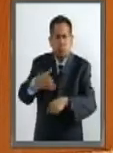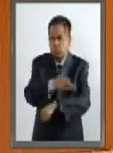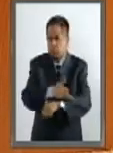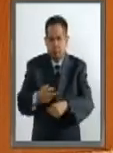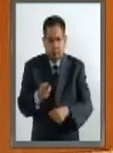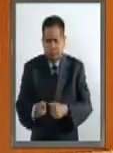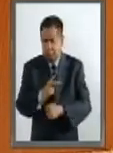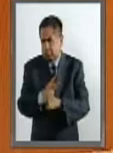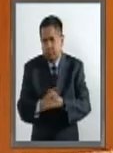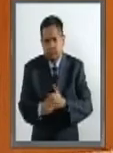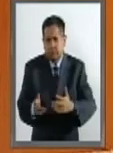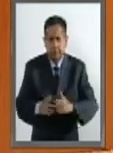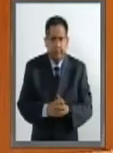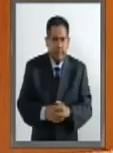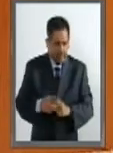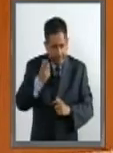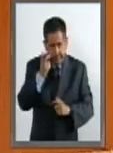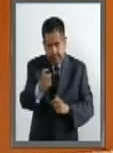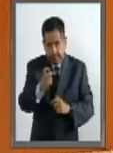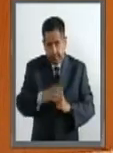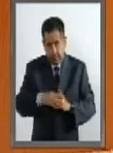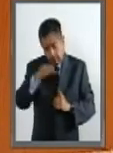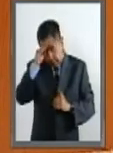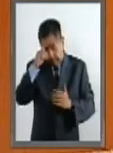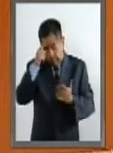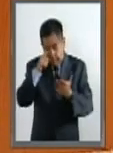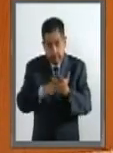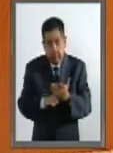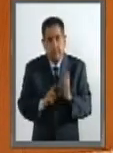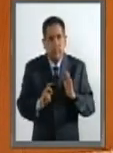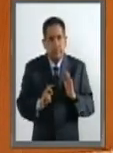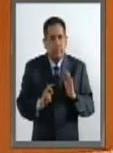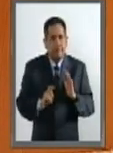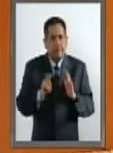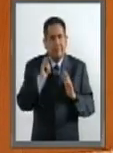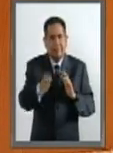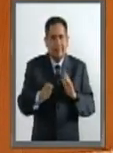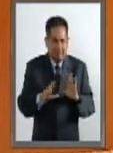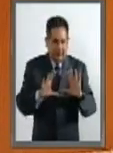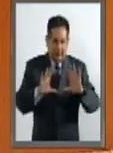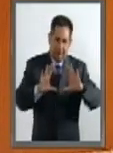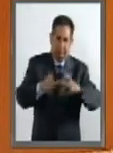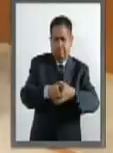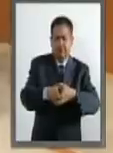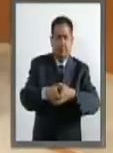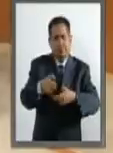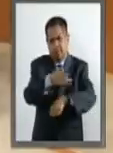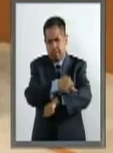este país. Y por eso creo que si hablamos de integración